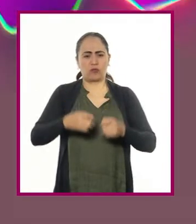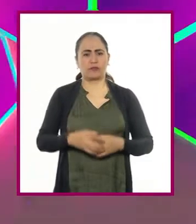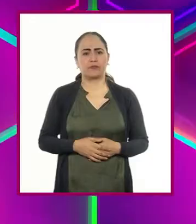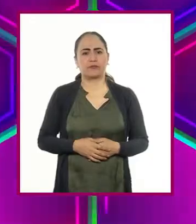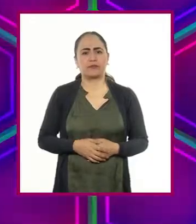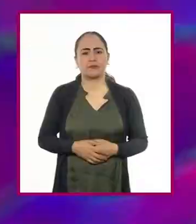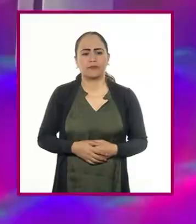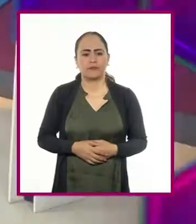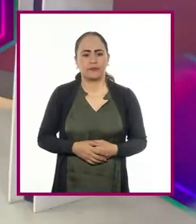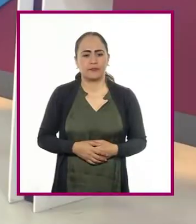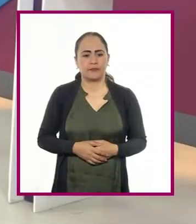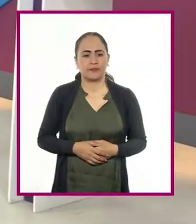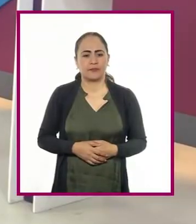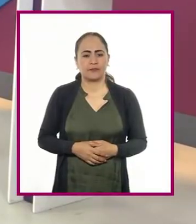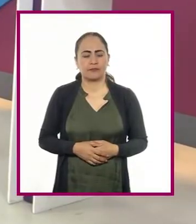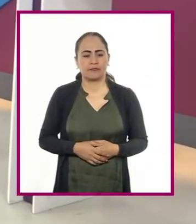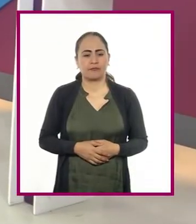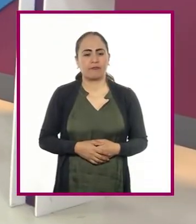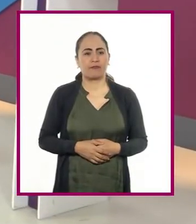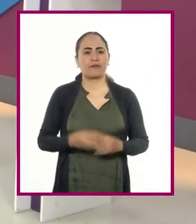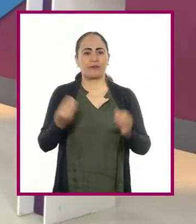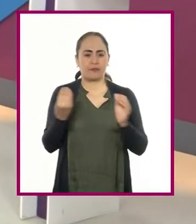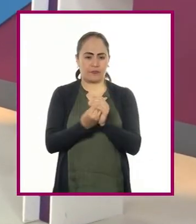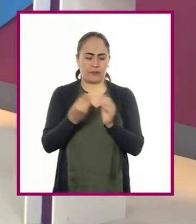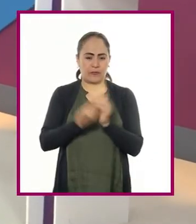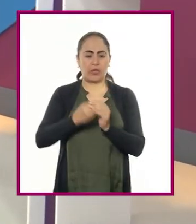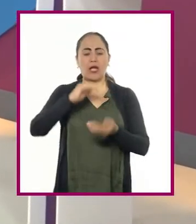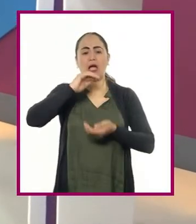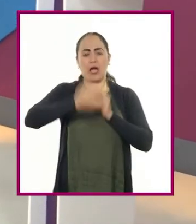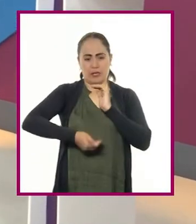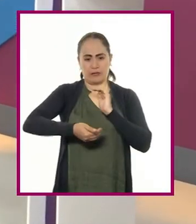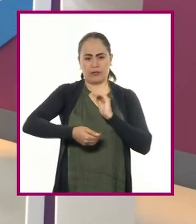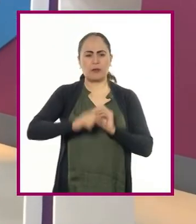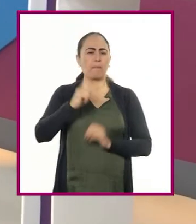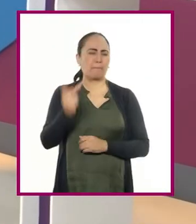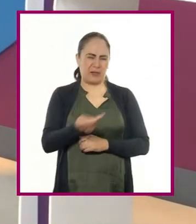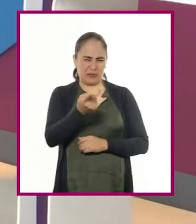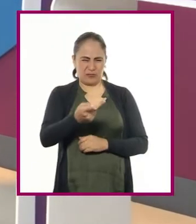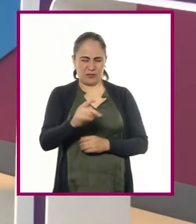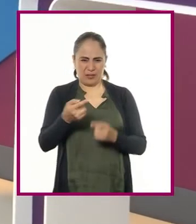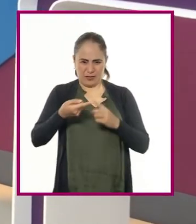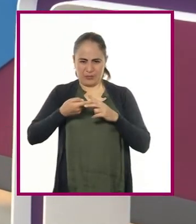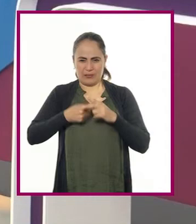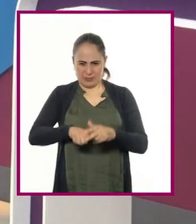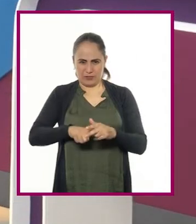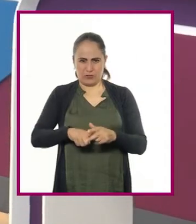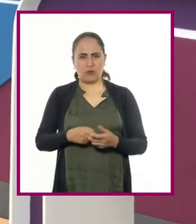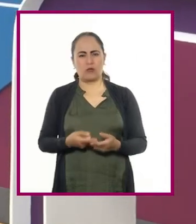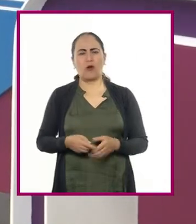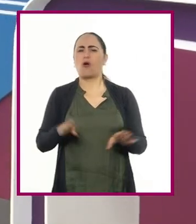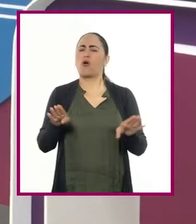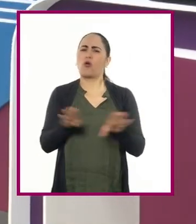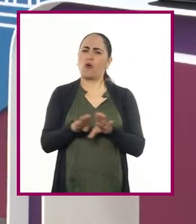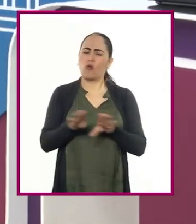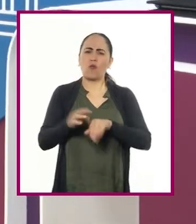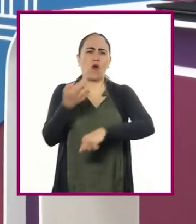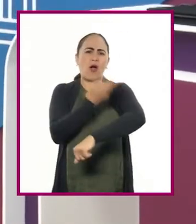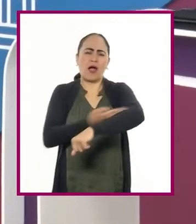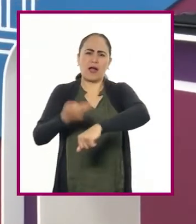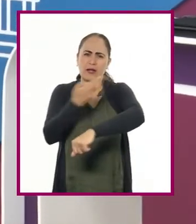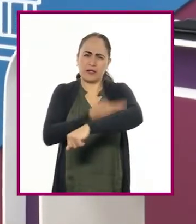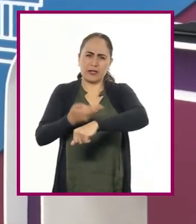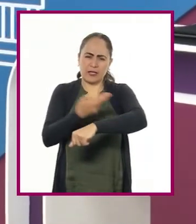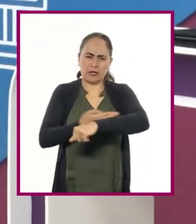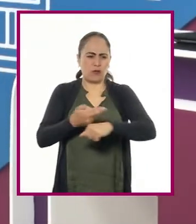otro. Antes de concluir, regresemos a la pregunta inicial. ¿Cómo estaba organizada la